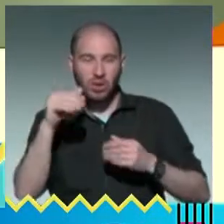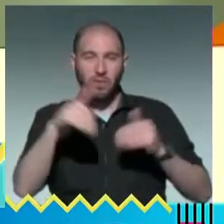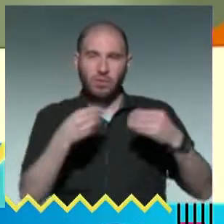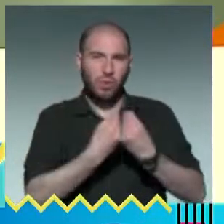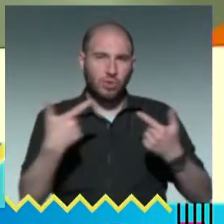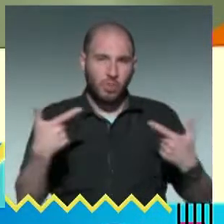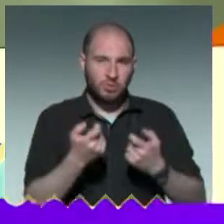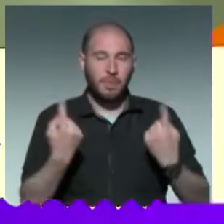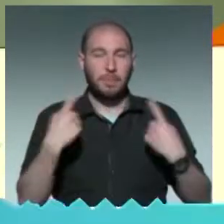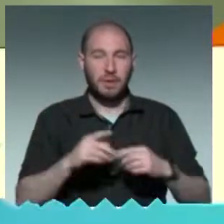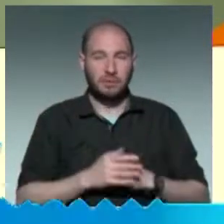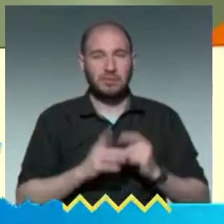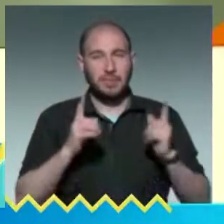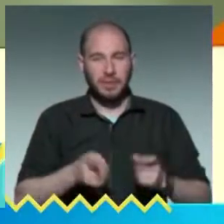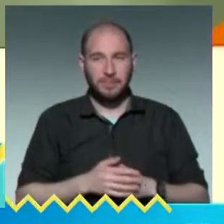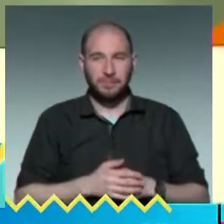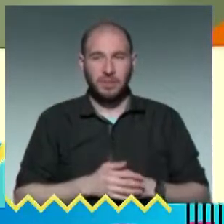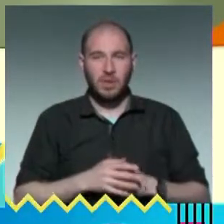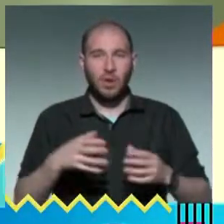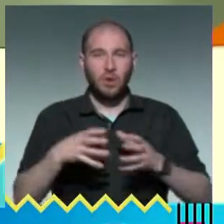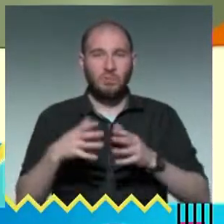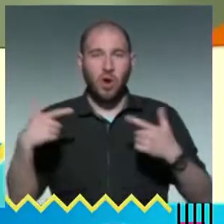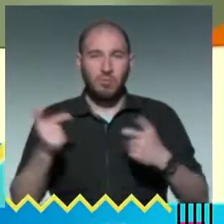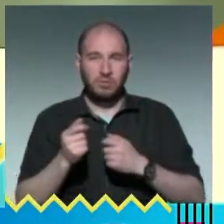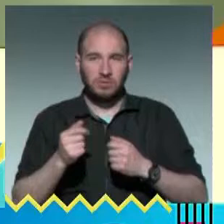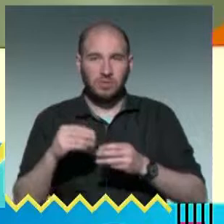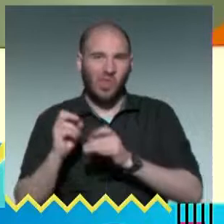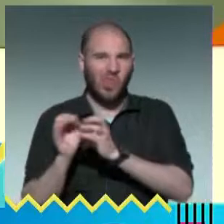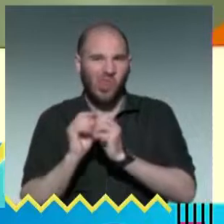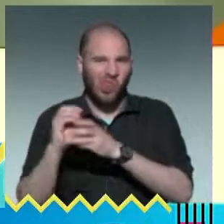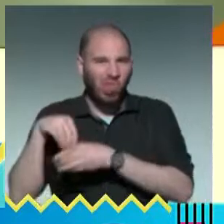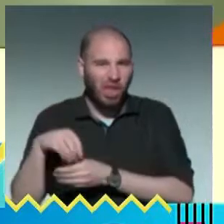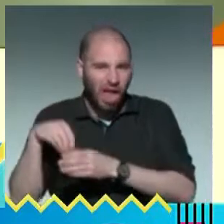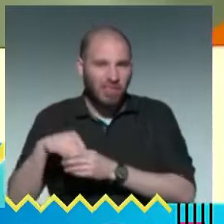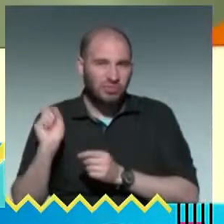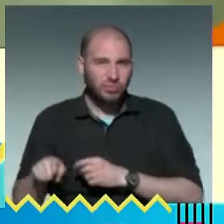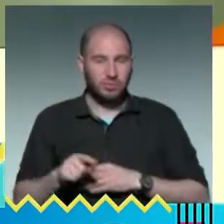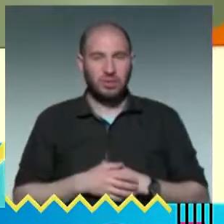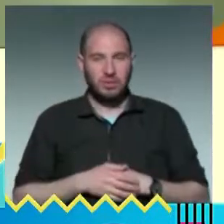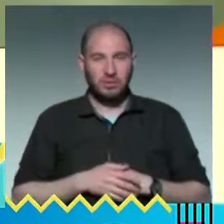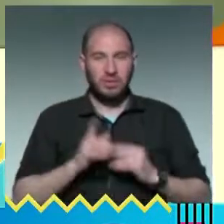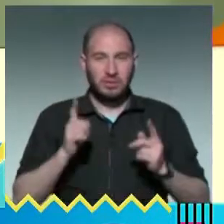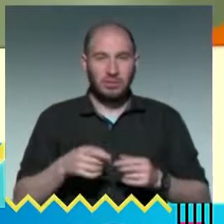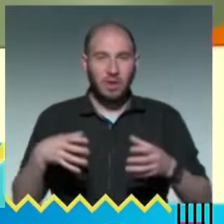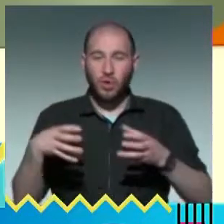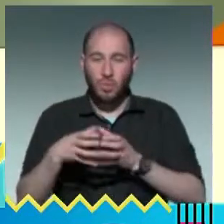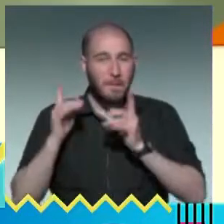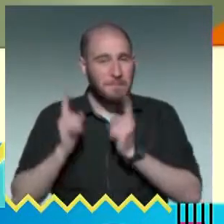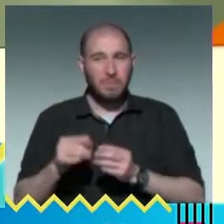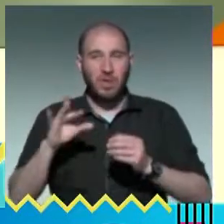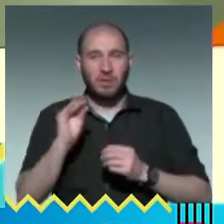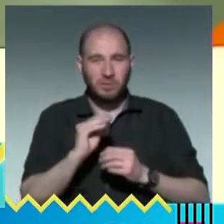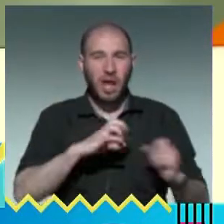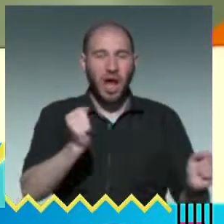la oposición. Lo que pasa es que, bueno, también hay un partido de la oposición que tiene una interna en sí mismo. Incluso los mismos del mismo bloque en